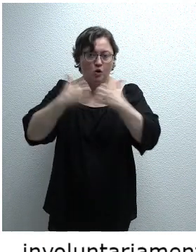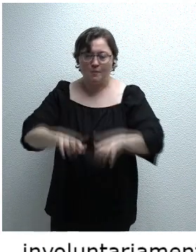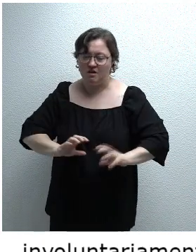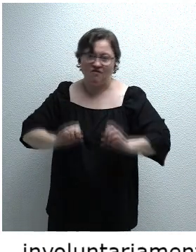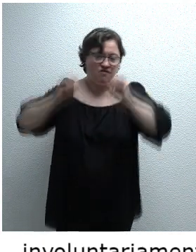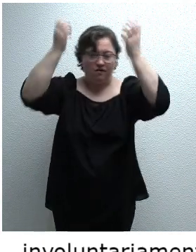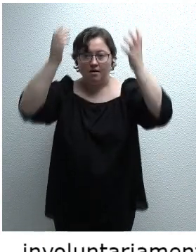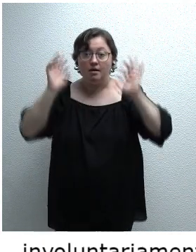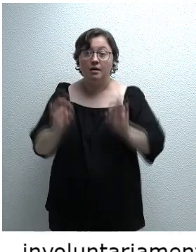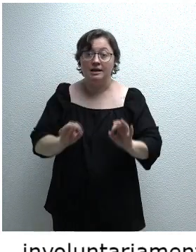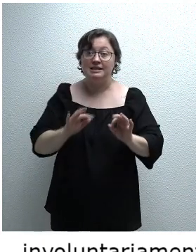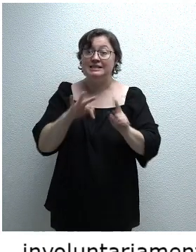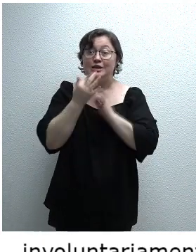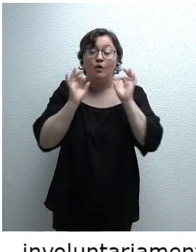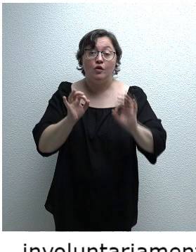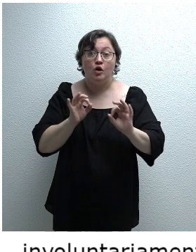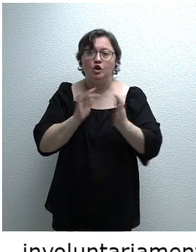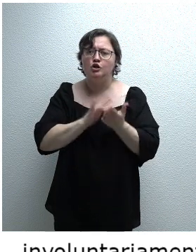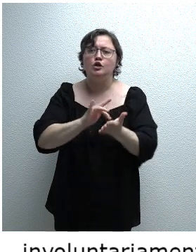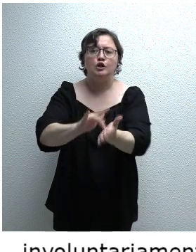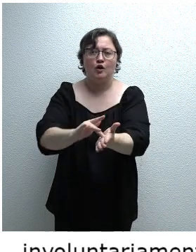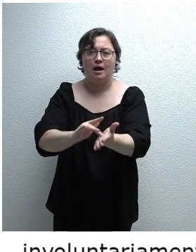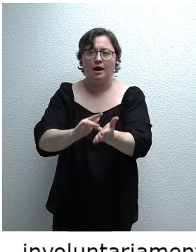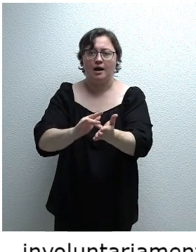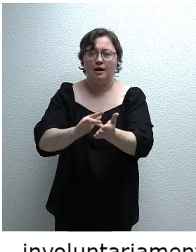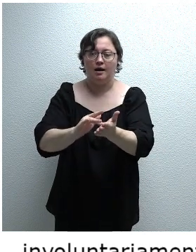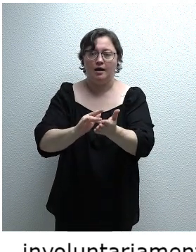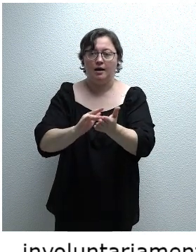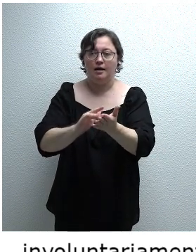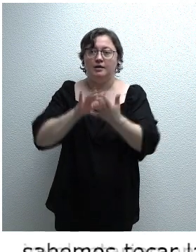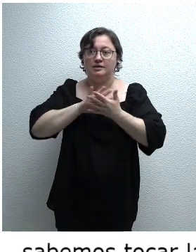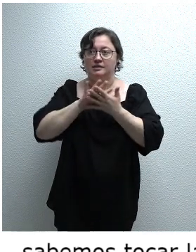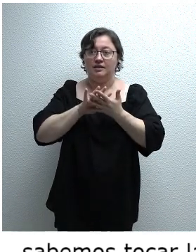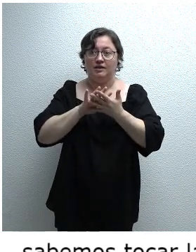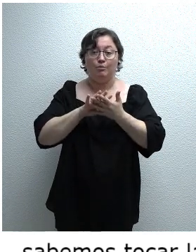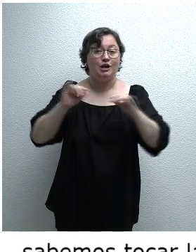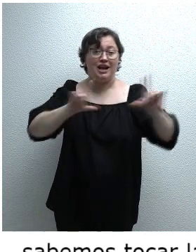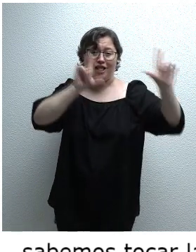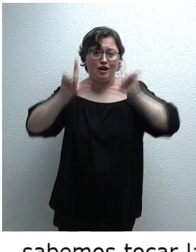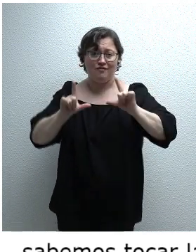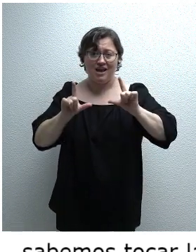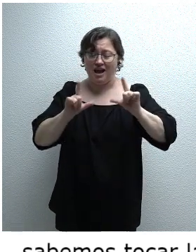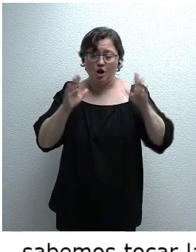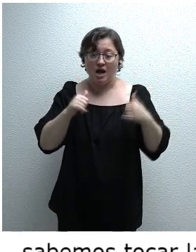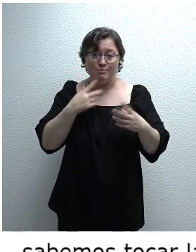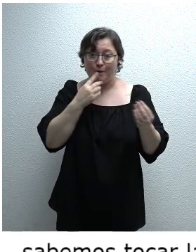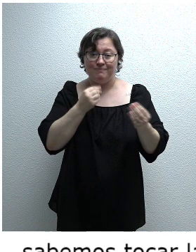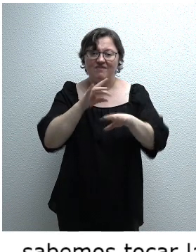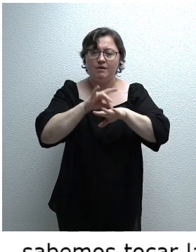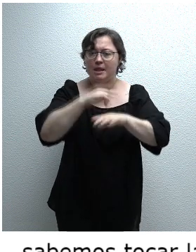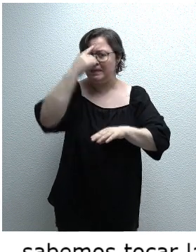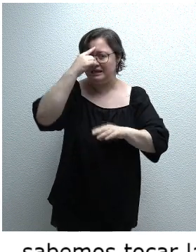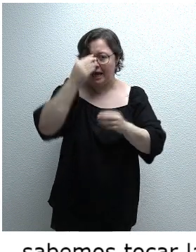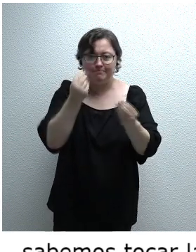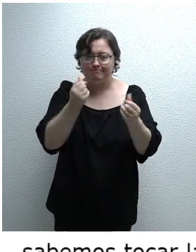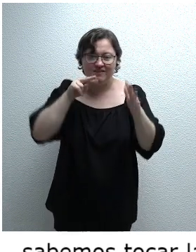y se producen situaciones de este tipo porque estamos hablando de algo que no sale en una radiografía, es algo invisible, es